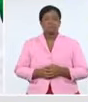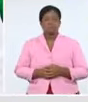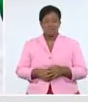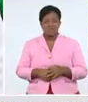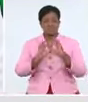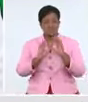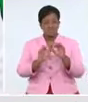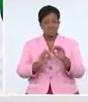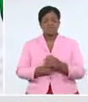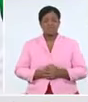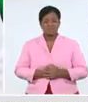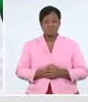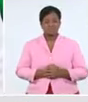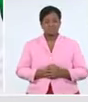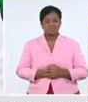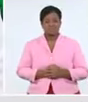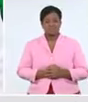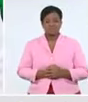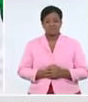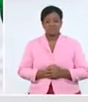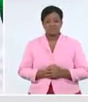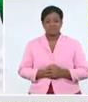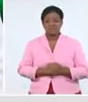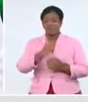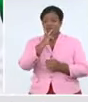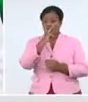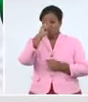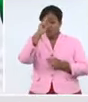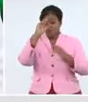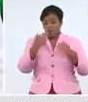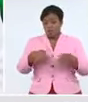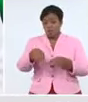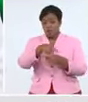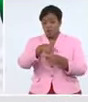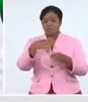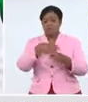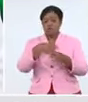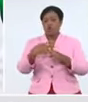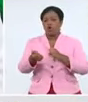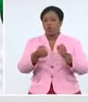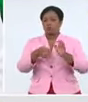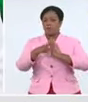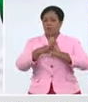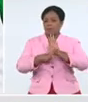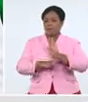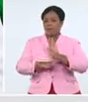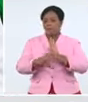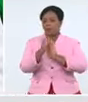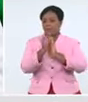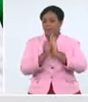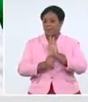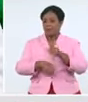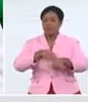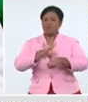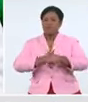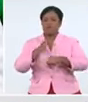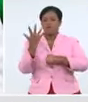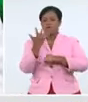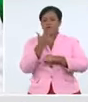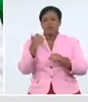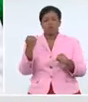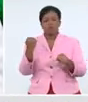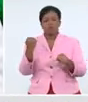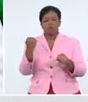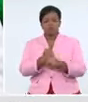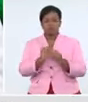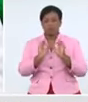a nivel como de la atención primaria de salud de todas las personas que han enfermado. Hay un trabajo muy puntual y